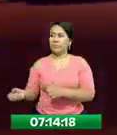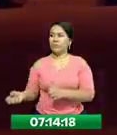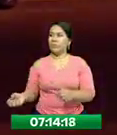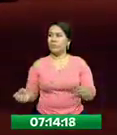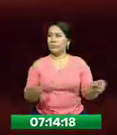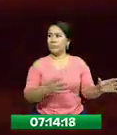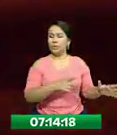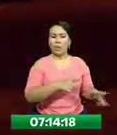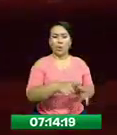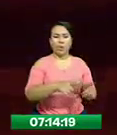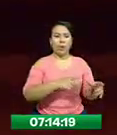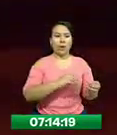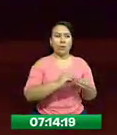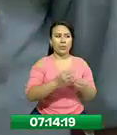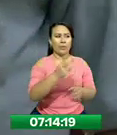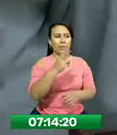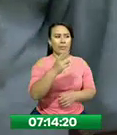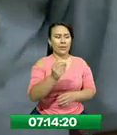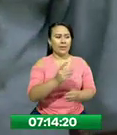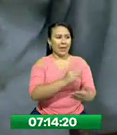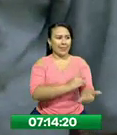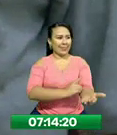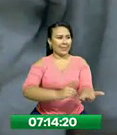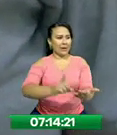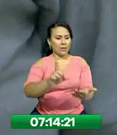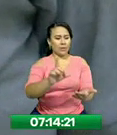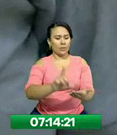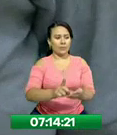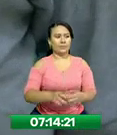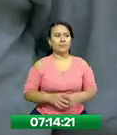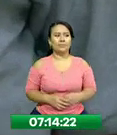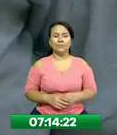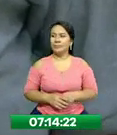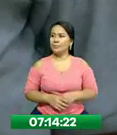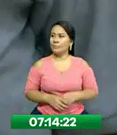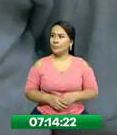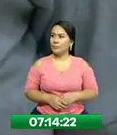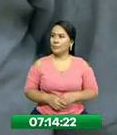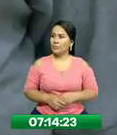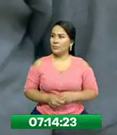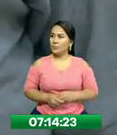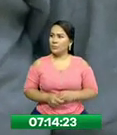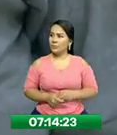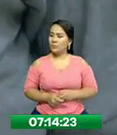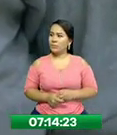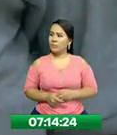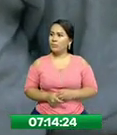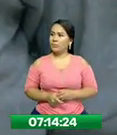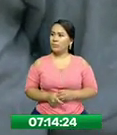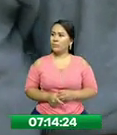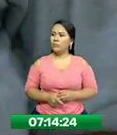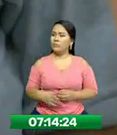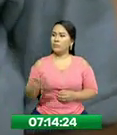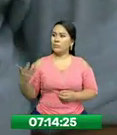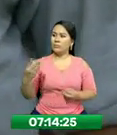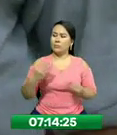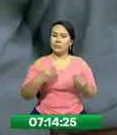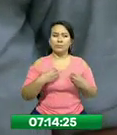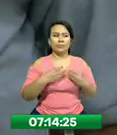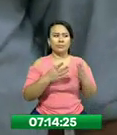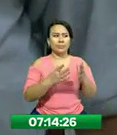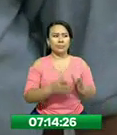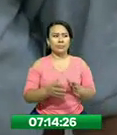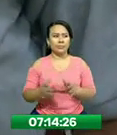kilómetro 20 de la vía a Daule. ¿Lo amenazaron de muerte? Sí, porque si sí, no colaboraban, porque me iban pegando, me iban